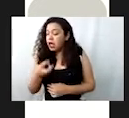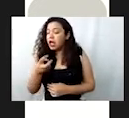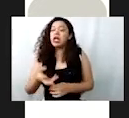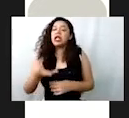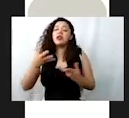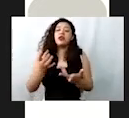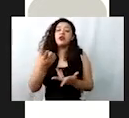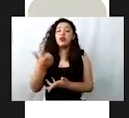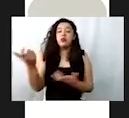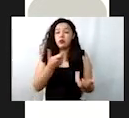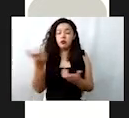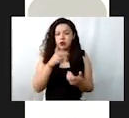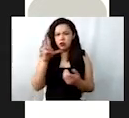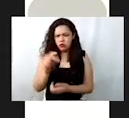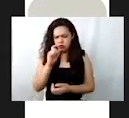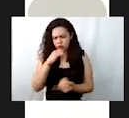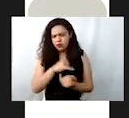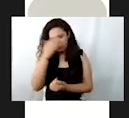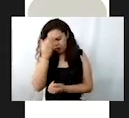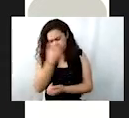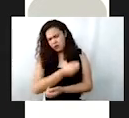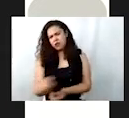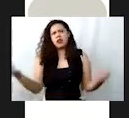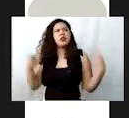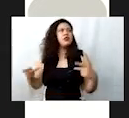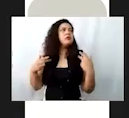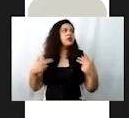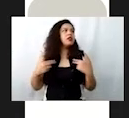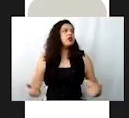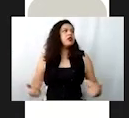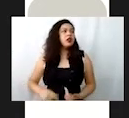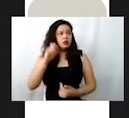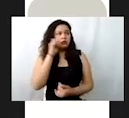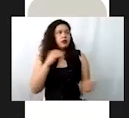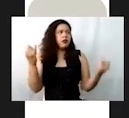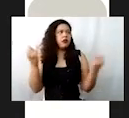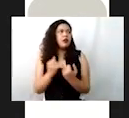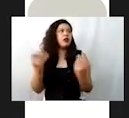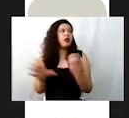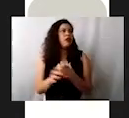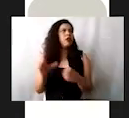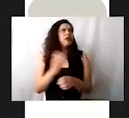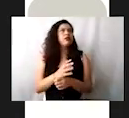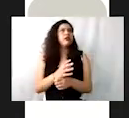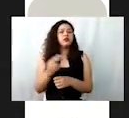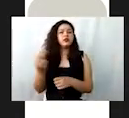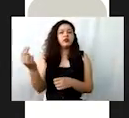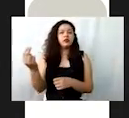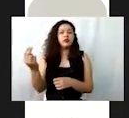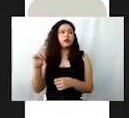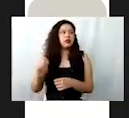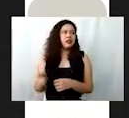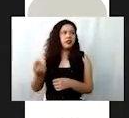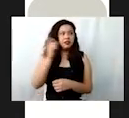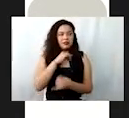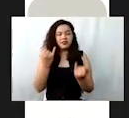recursos monetarios, sino también talento humano, también recursos tecnológicos o de aquellos que podamos